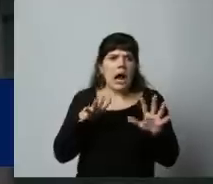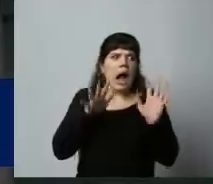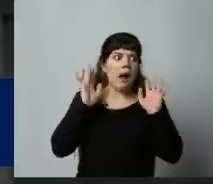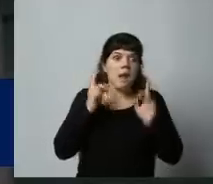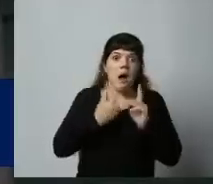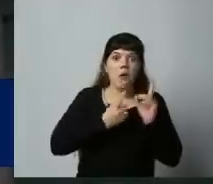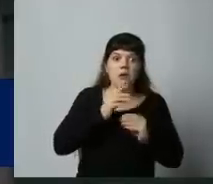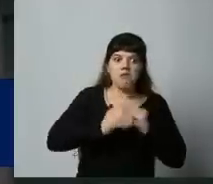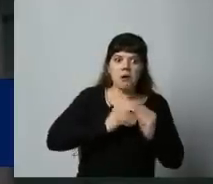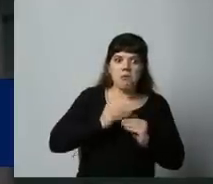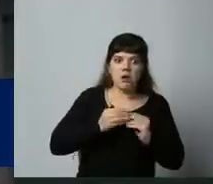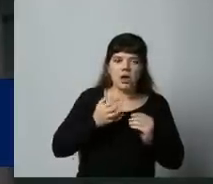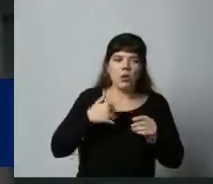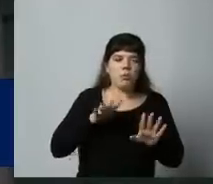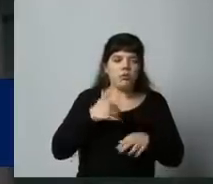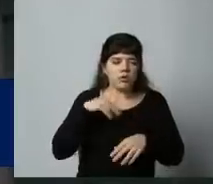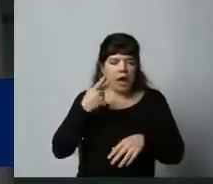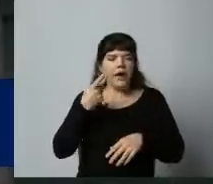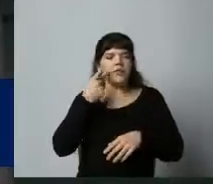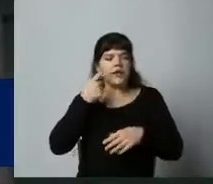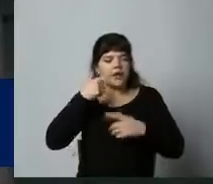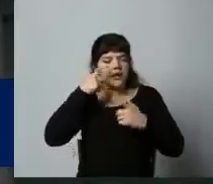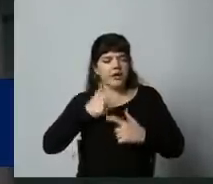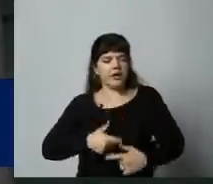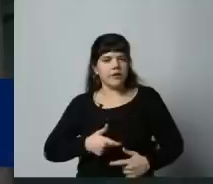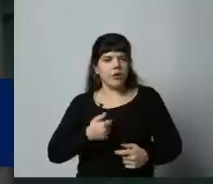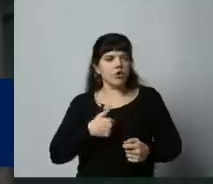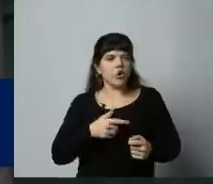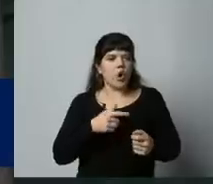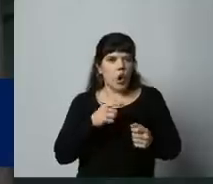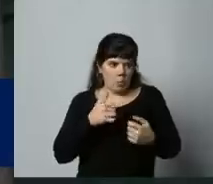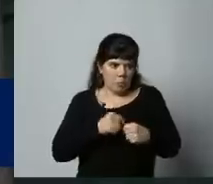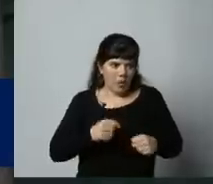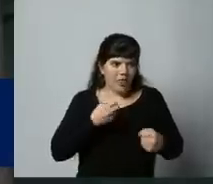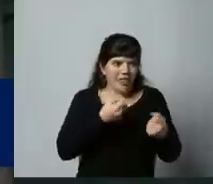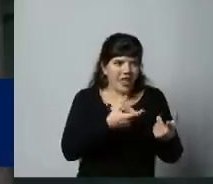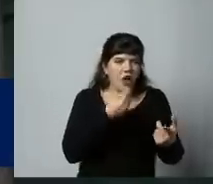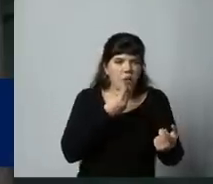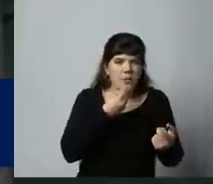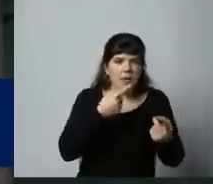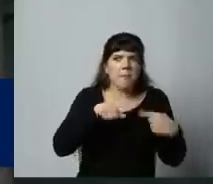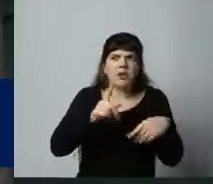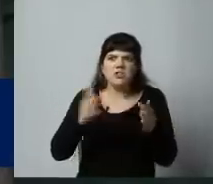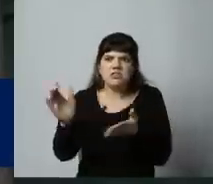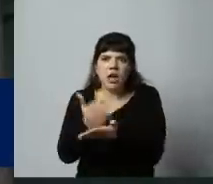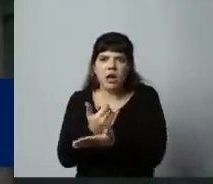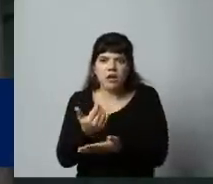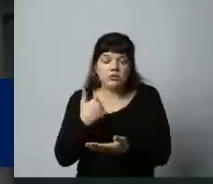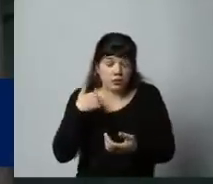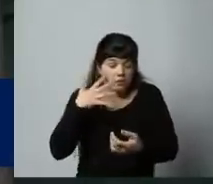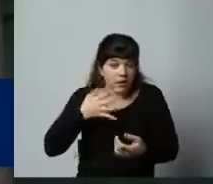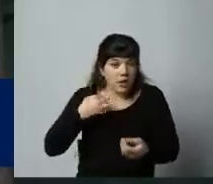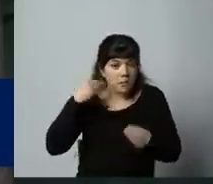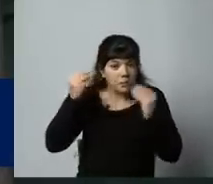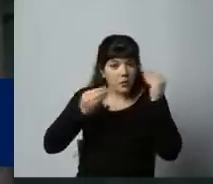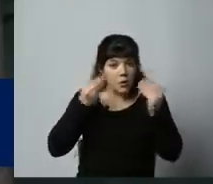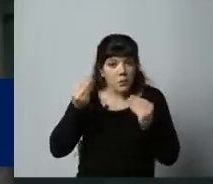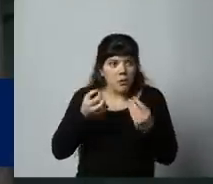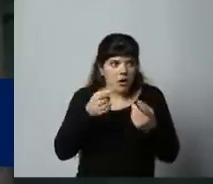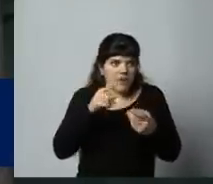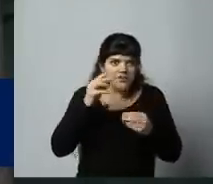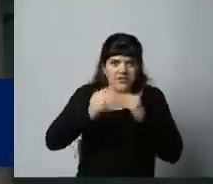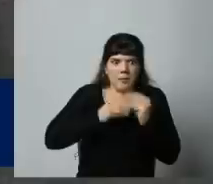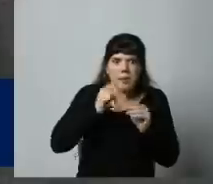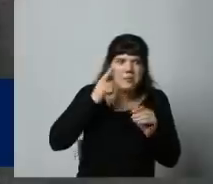yo le puedo dar la alimentación a mi hijo y estoy como sacándole de comida a los que no pueden yo me preocupa que haya gente que familias que estén pensando en eso